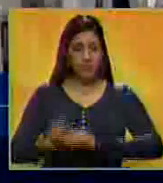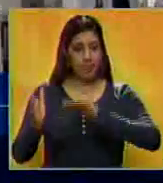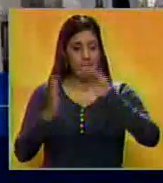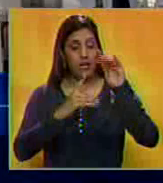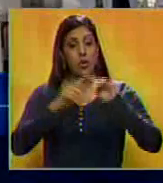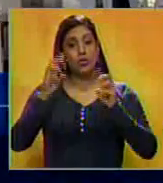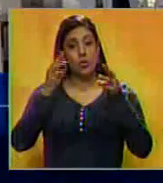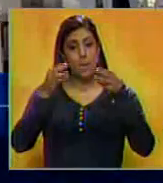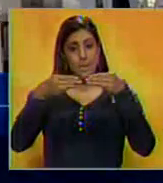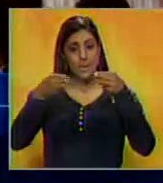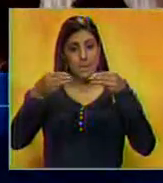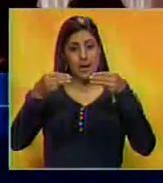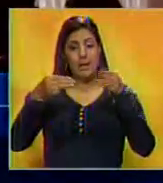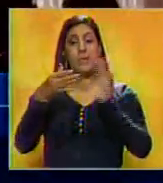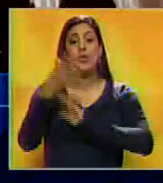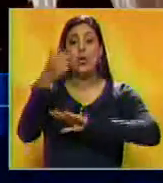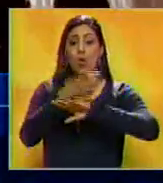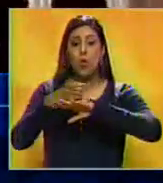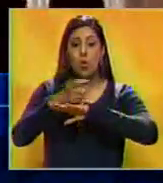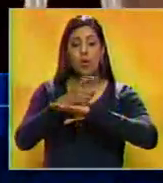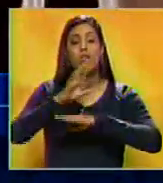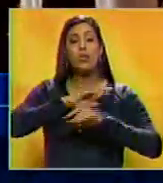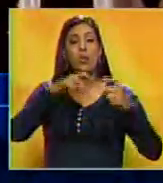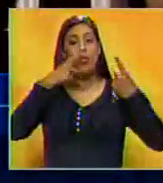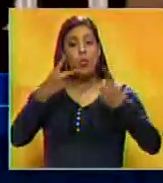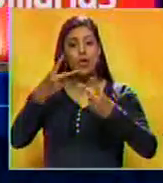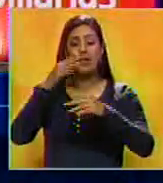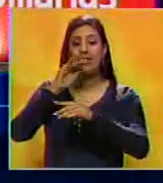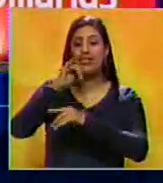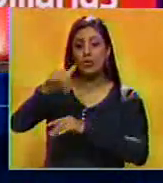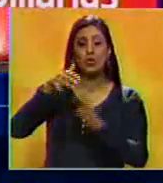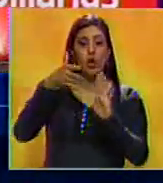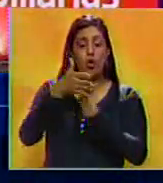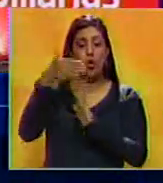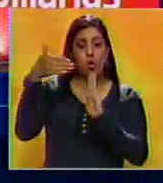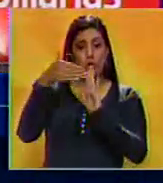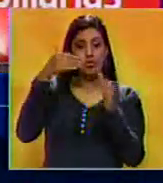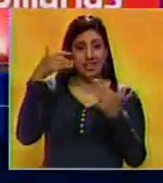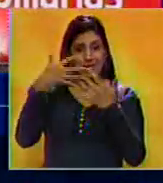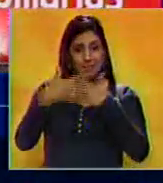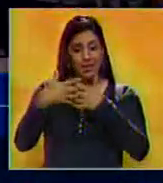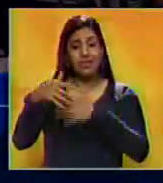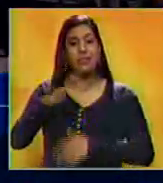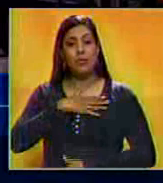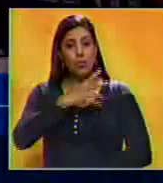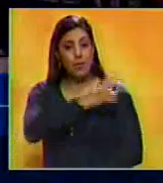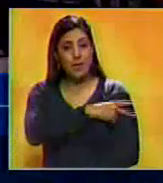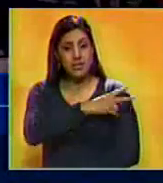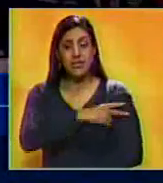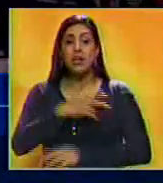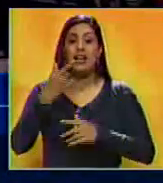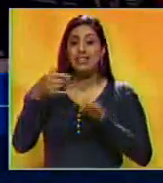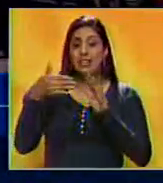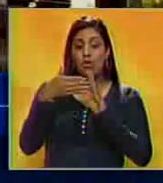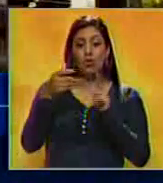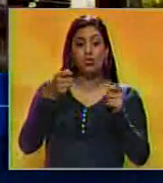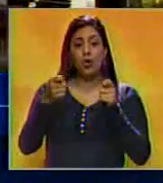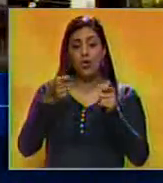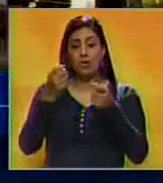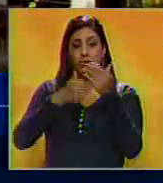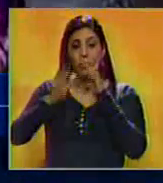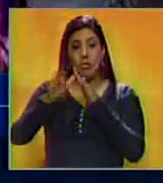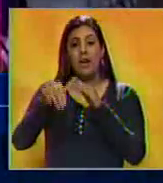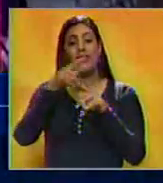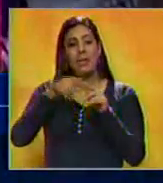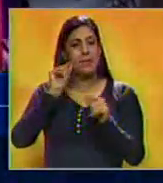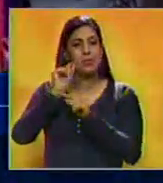En Panamá, el gobierno presentó ante la fiscalía una demanda penal contra Odebrecht. La querella incluye delitos contra el orden económico, así